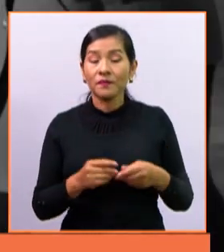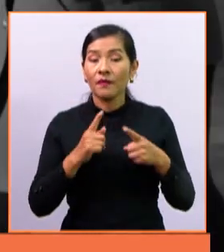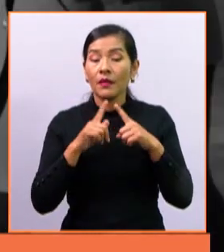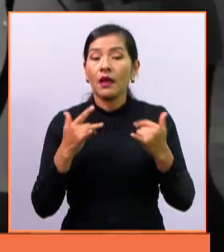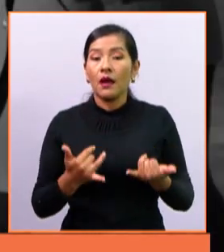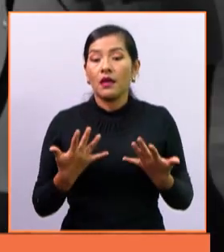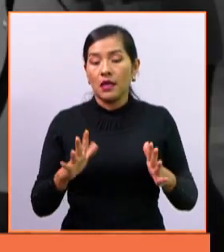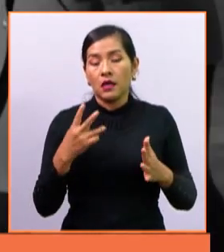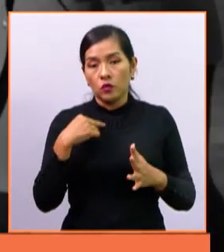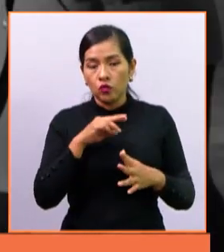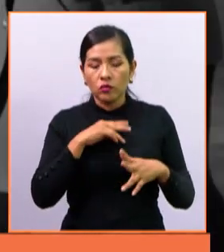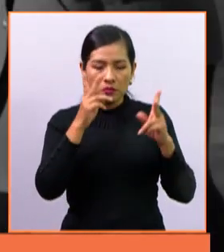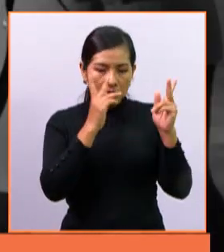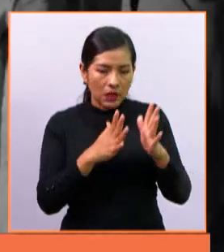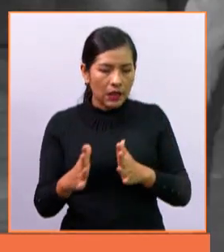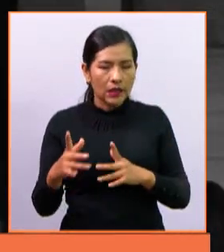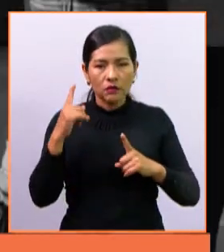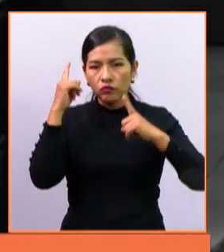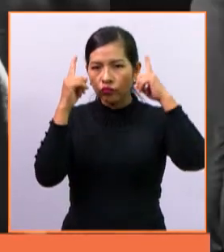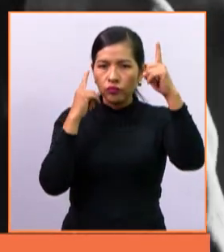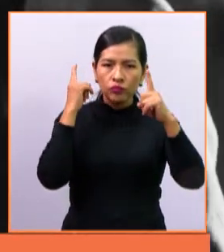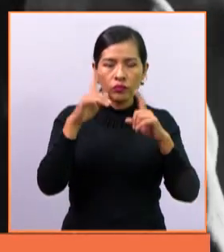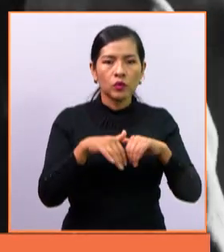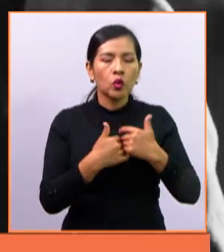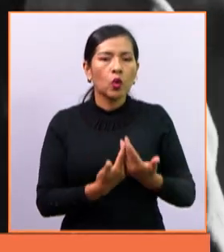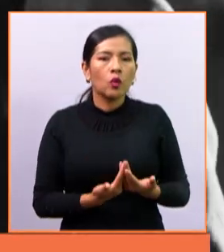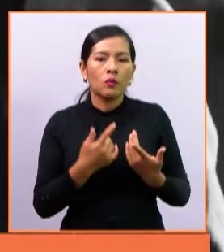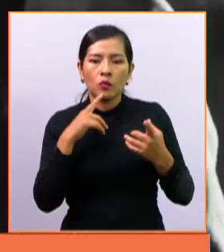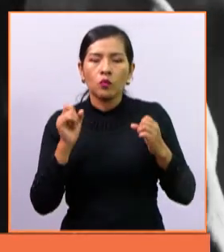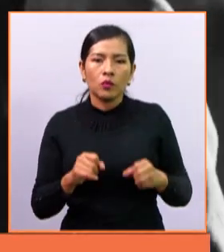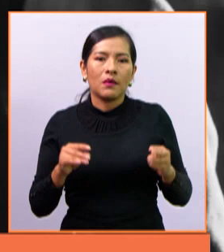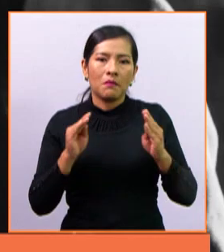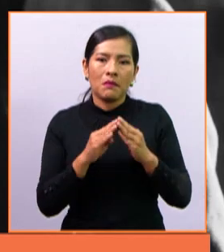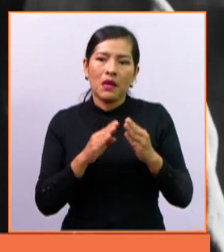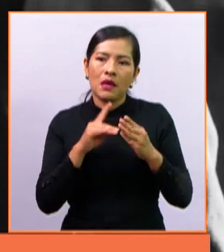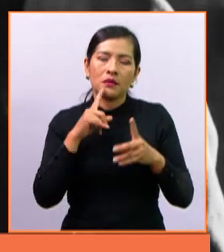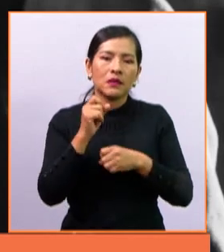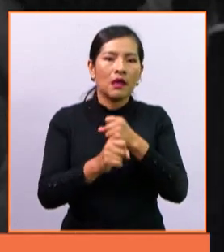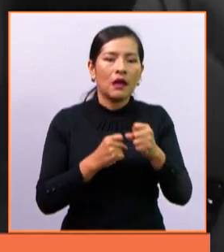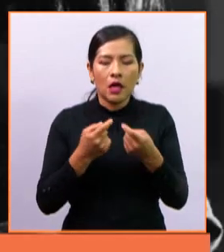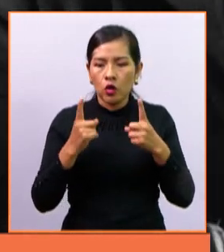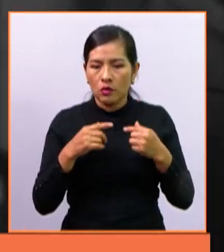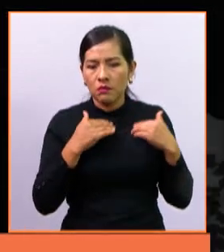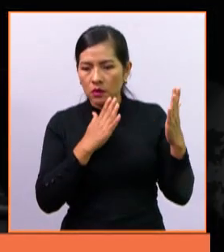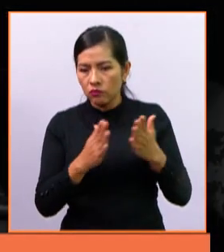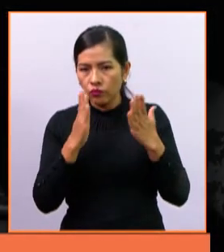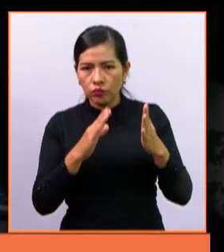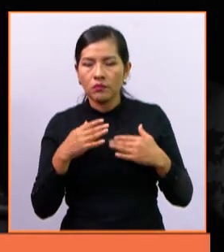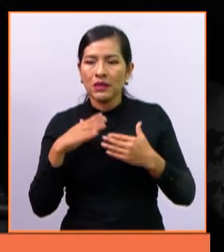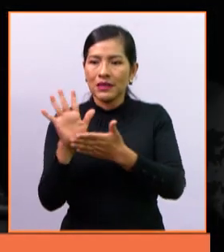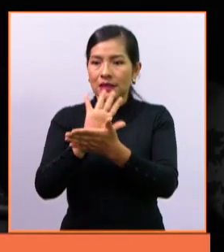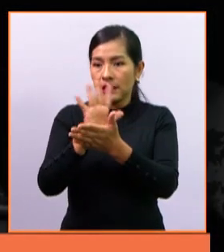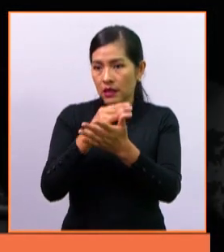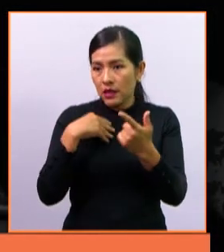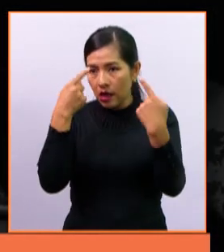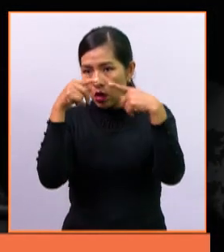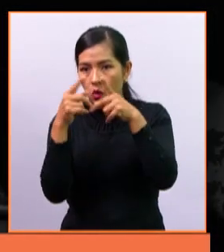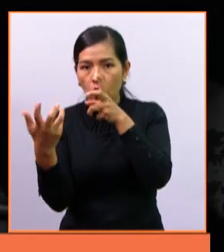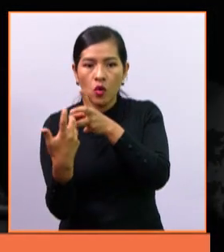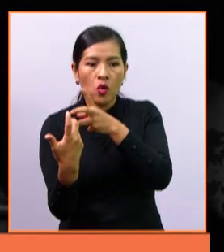bueno, estábamos planeando, hicimos ya inclusive un banner y todo eso, ya teníamos todo con los cines.